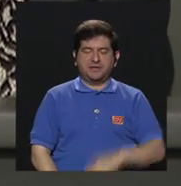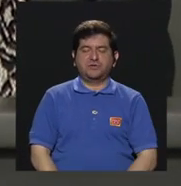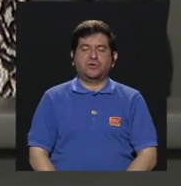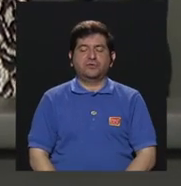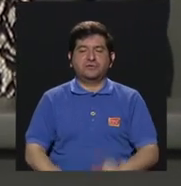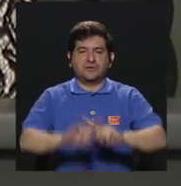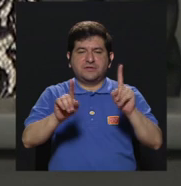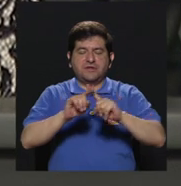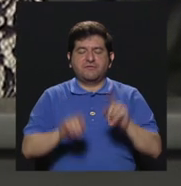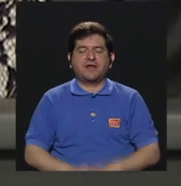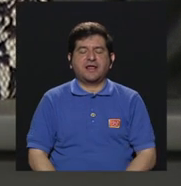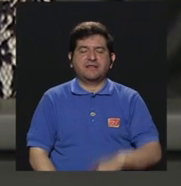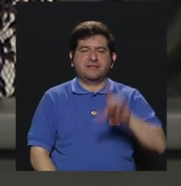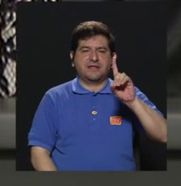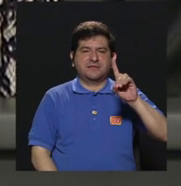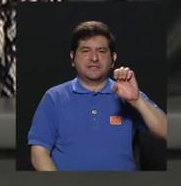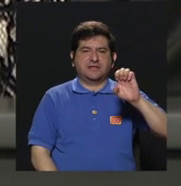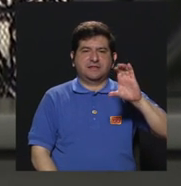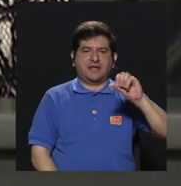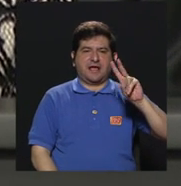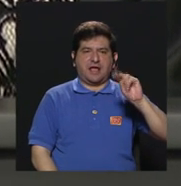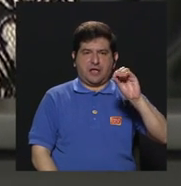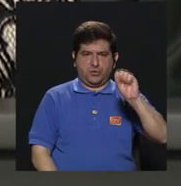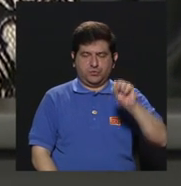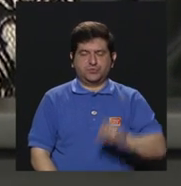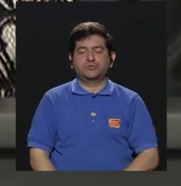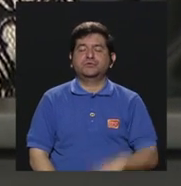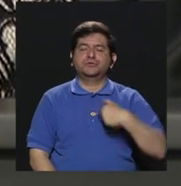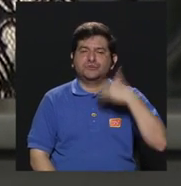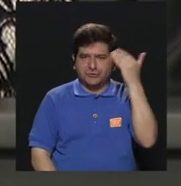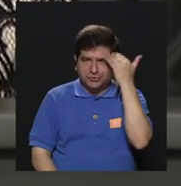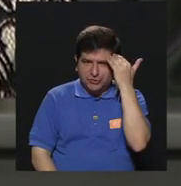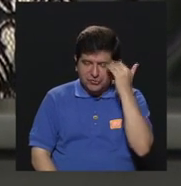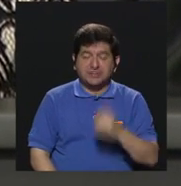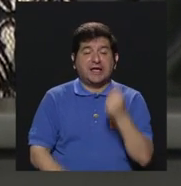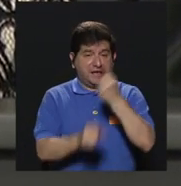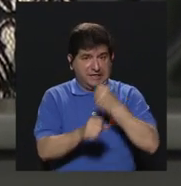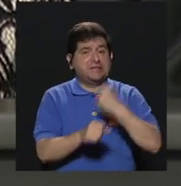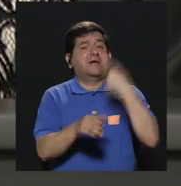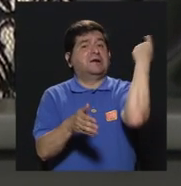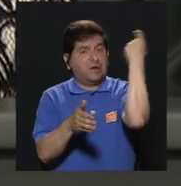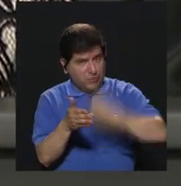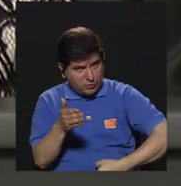decanos y decanas, sé que esa es una tarea dura,